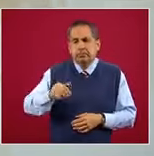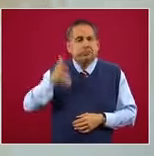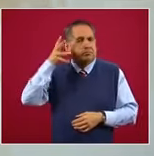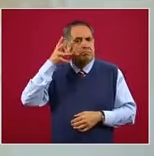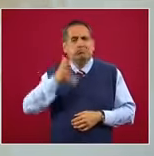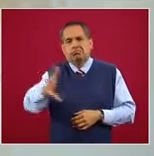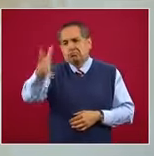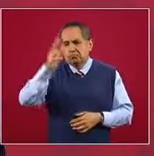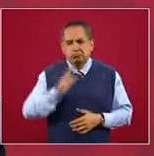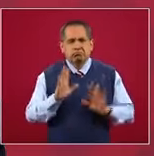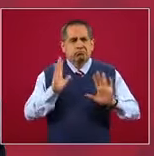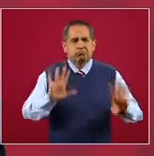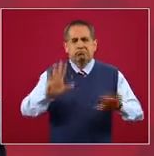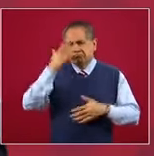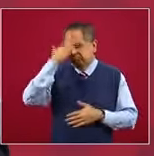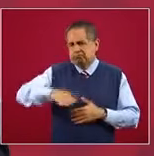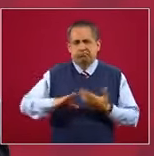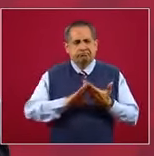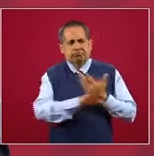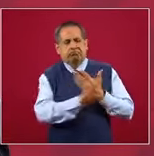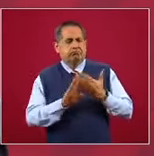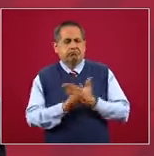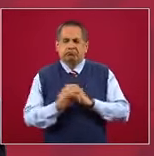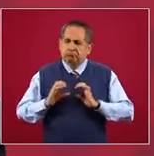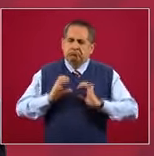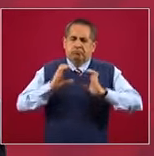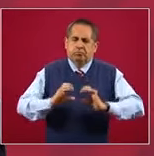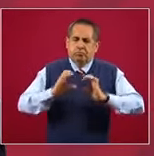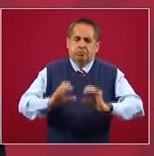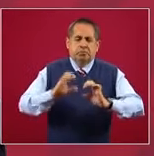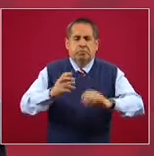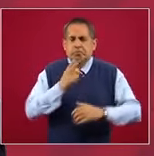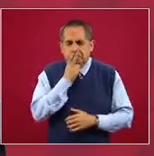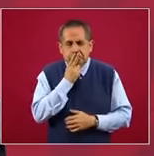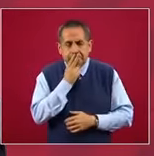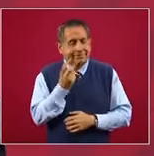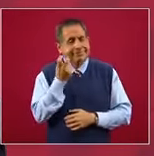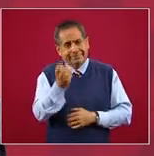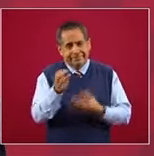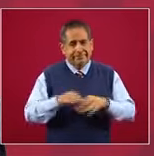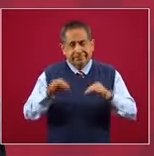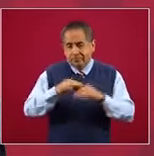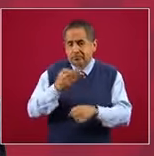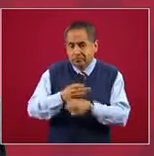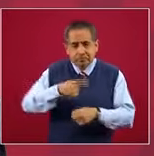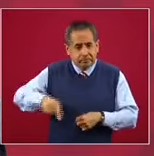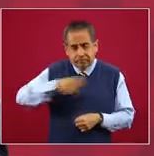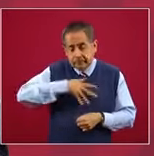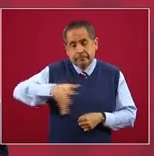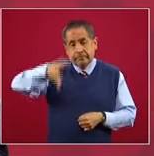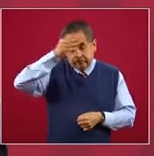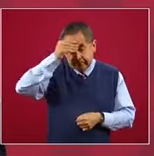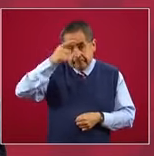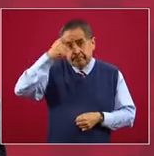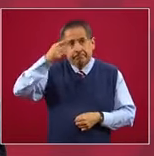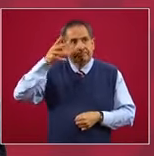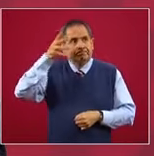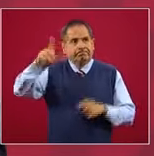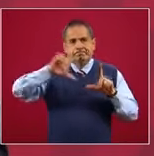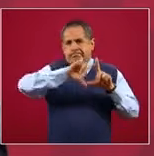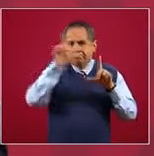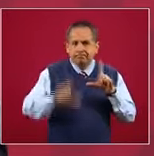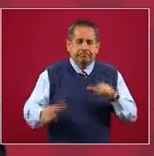otras enfermedades. Y eso es un valor que tenemos la oportunidad de construir para nuestro